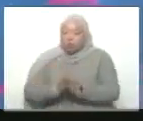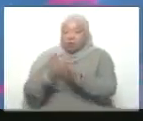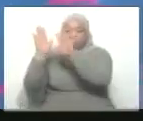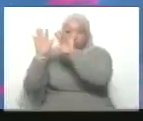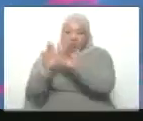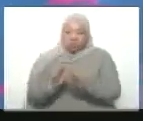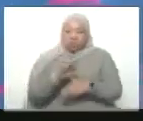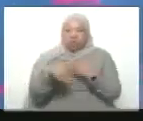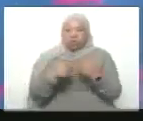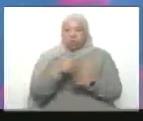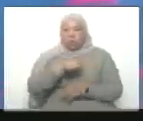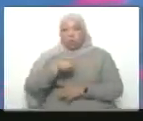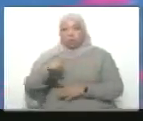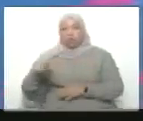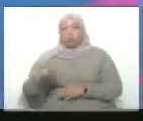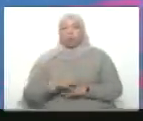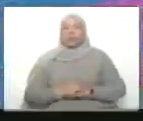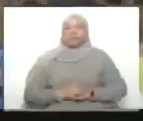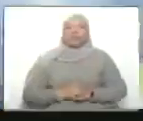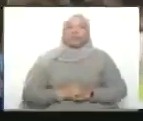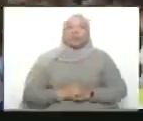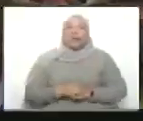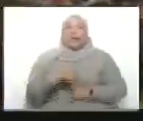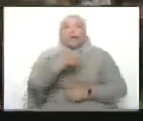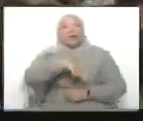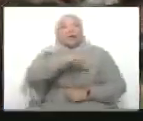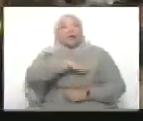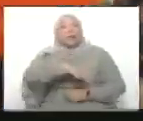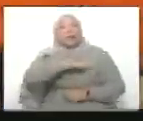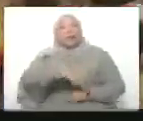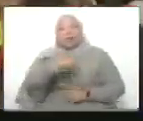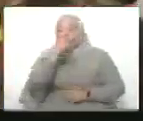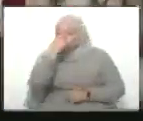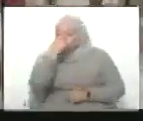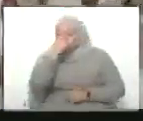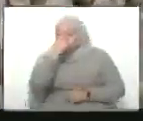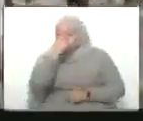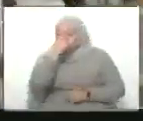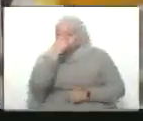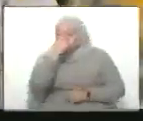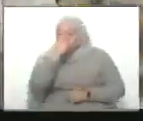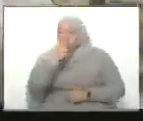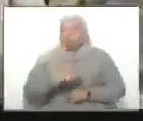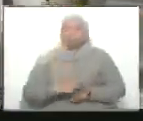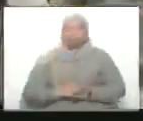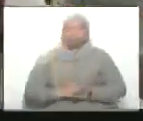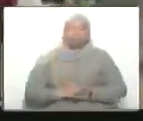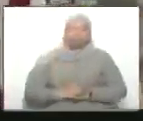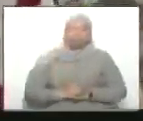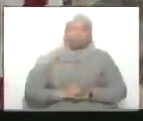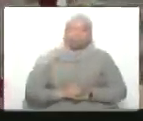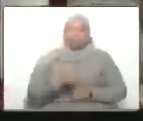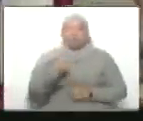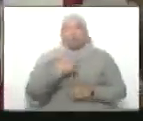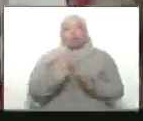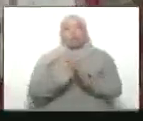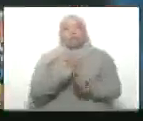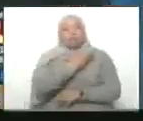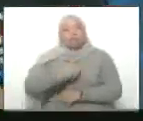Bendiciones, señor presidente. Bendiciones a las autoridades. I would like to thank Mr. President